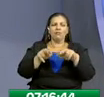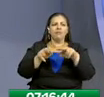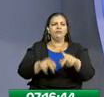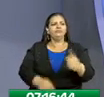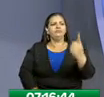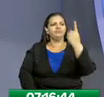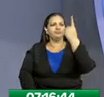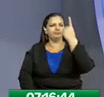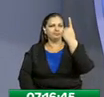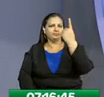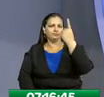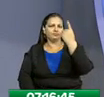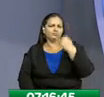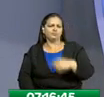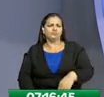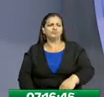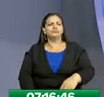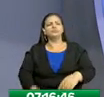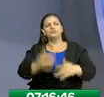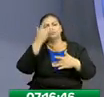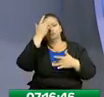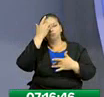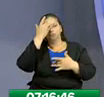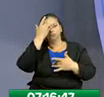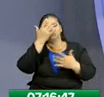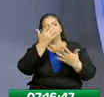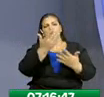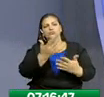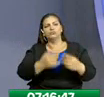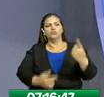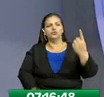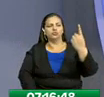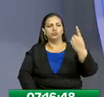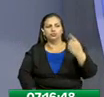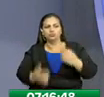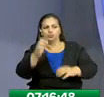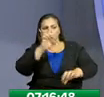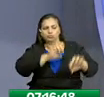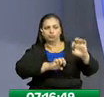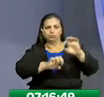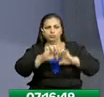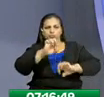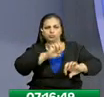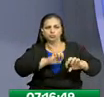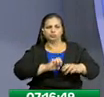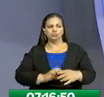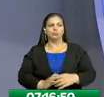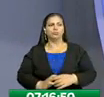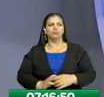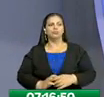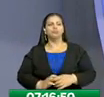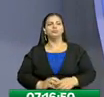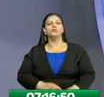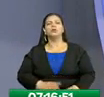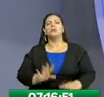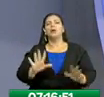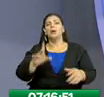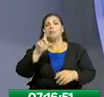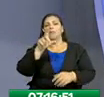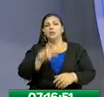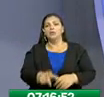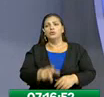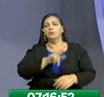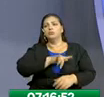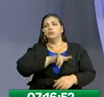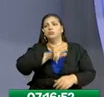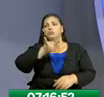solamente cualquiera de estos síntomas es el criterio epidemiológico que venga por alguna conexión de estos países donde ya ha habido